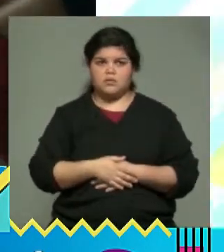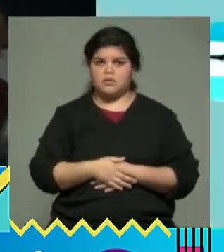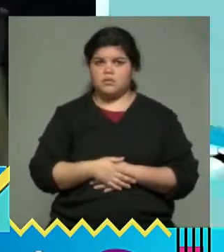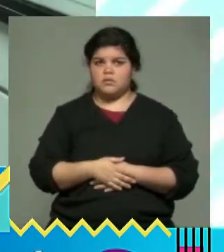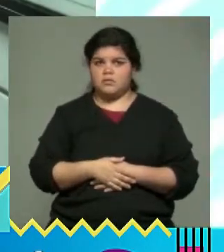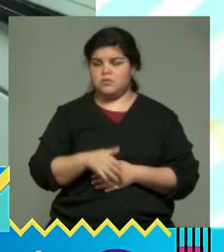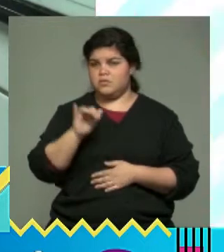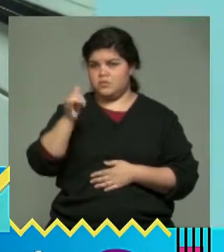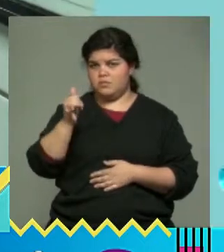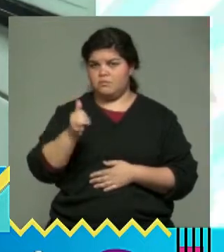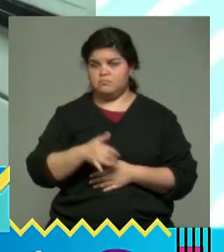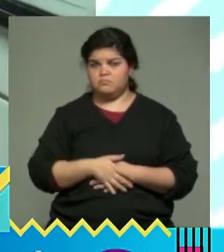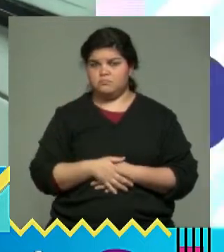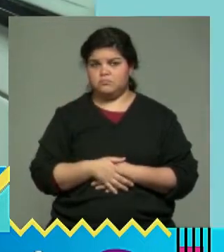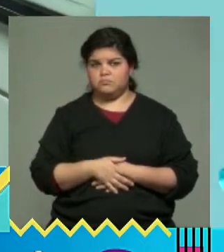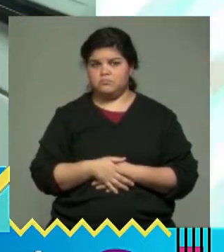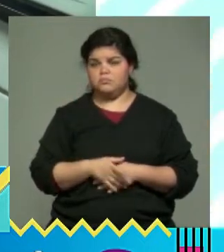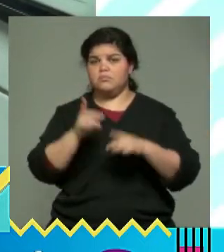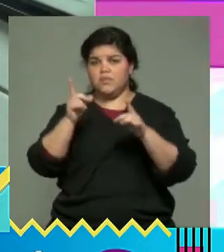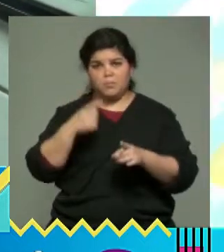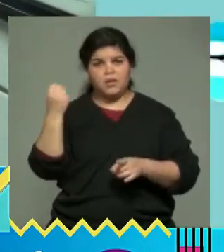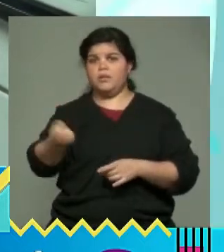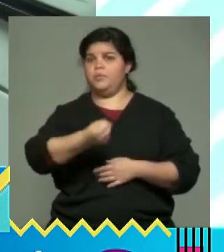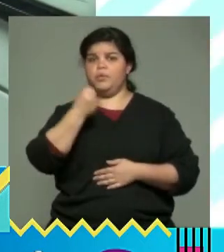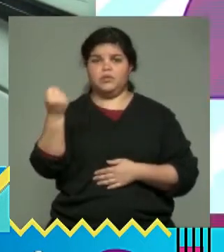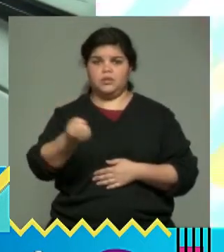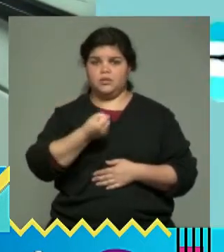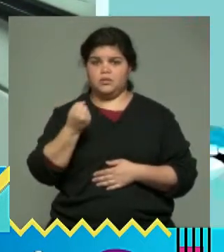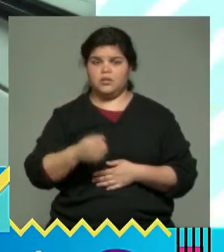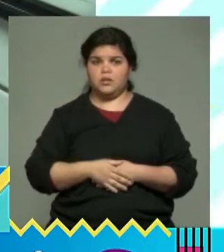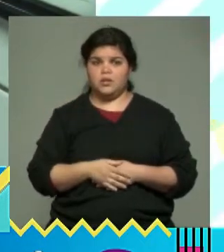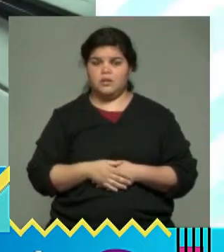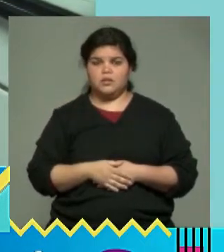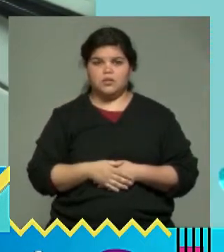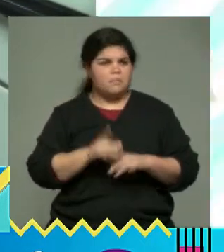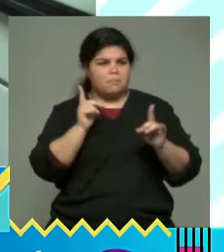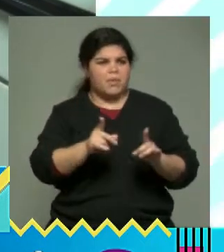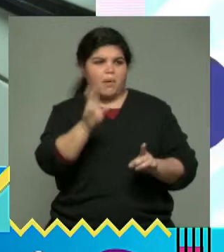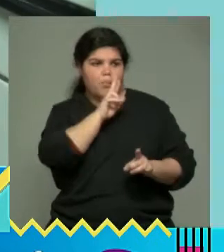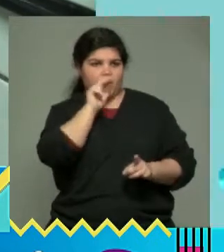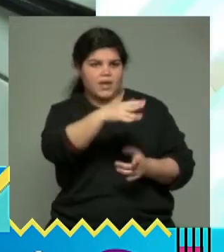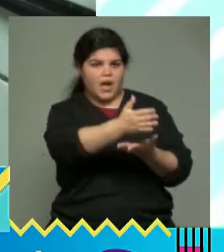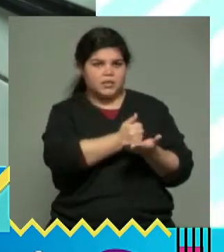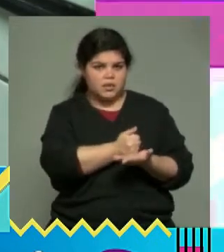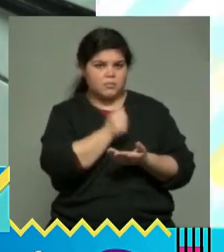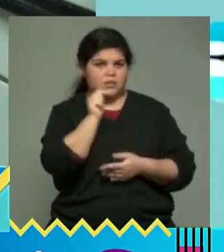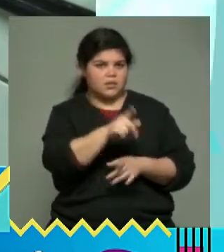psicología. Eso también me parece que es importante ir... por más que sea, digo, consciente y deseado.